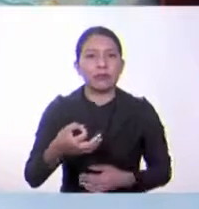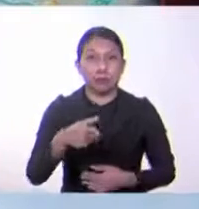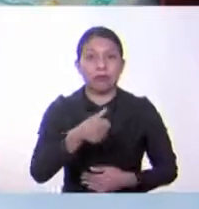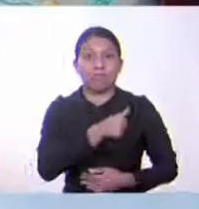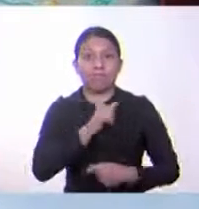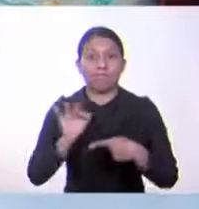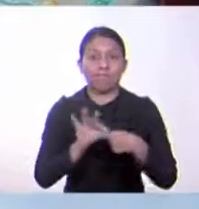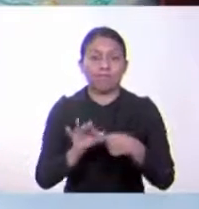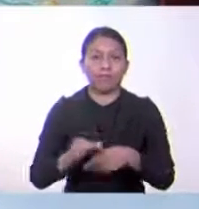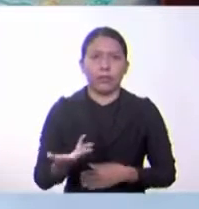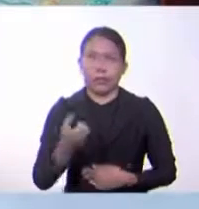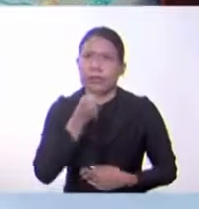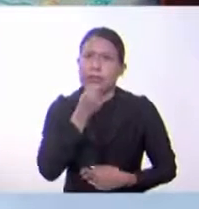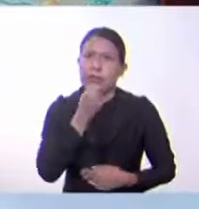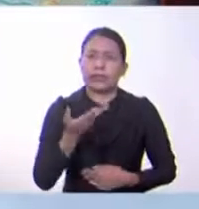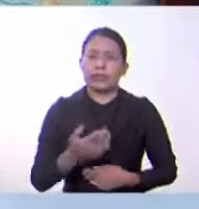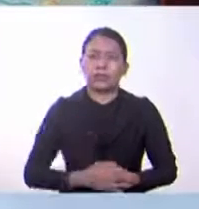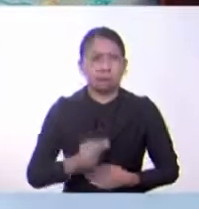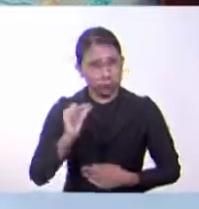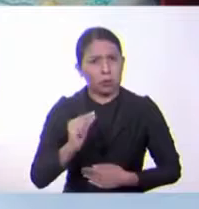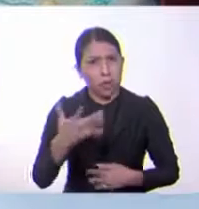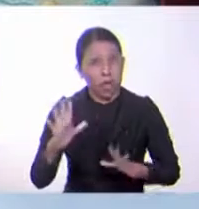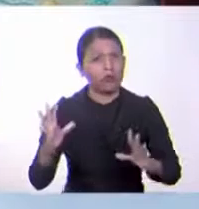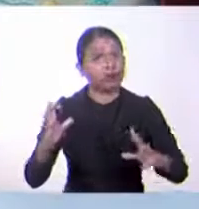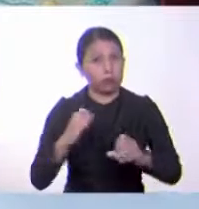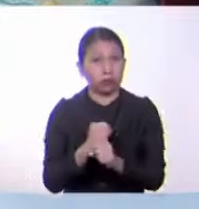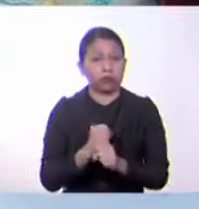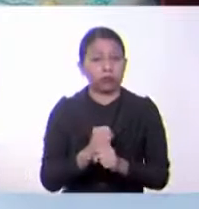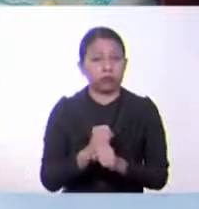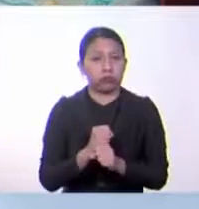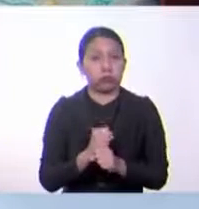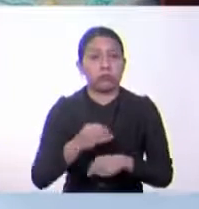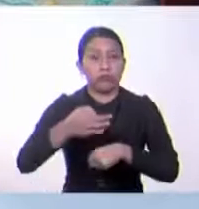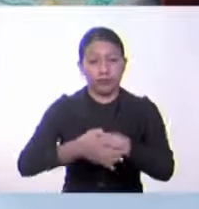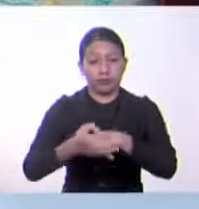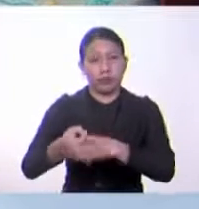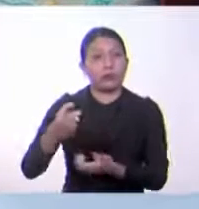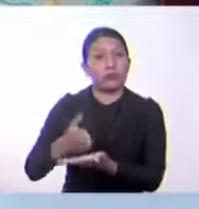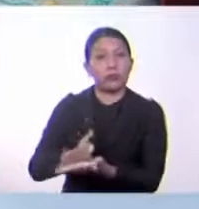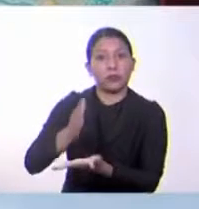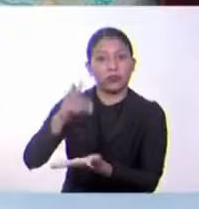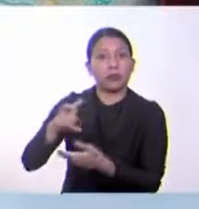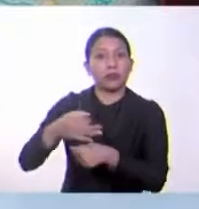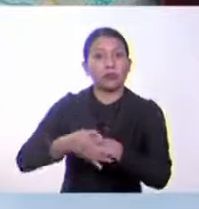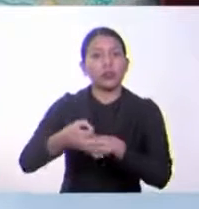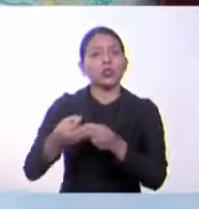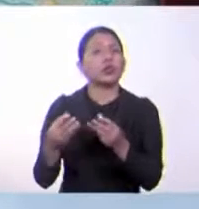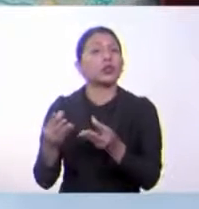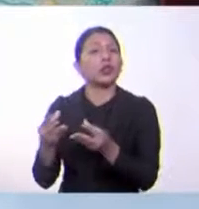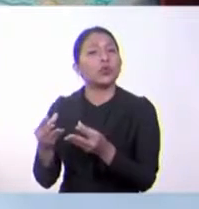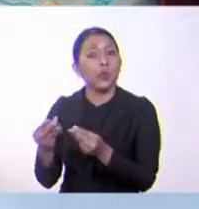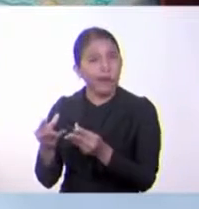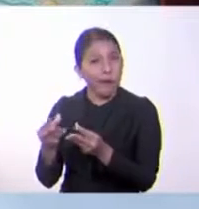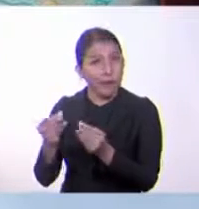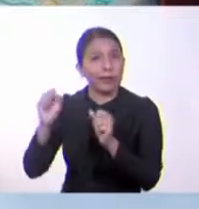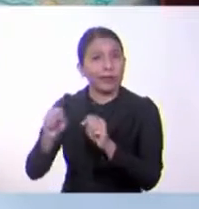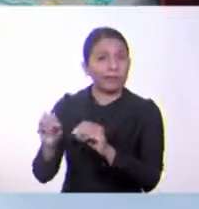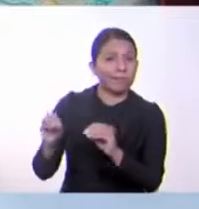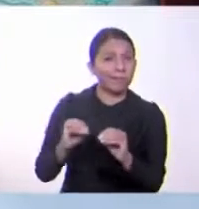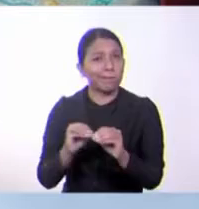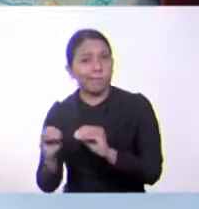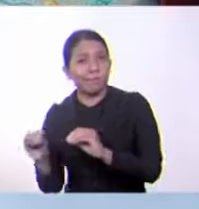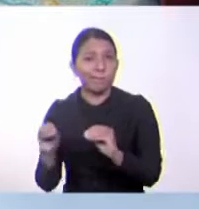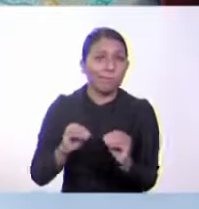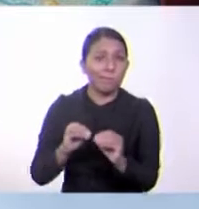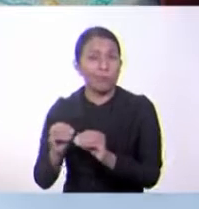de información, pero resumiéndola, digamos que la célula animal es una célula blanda que se puede mover mucho,